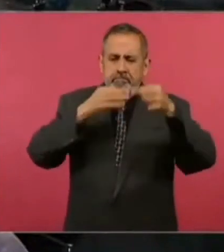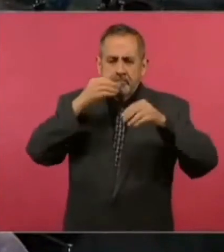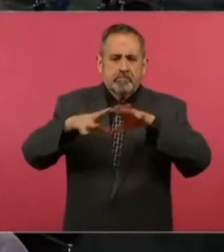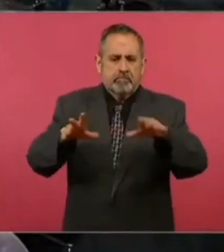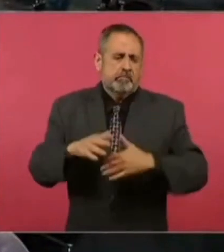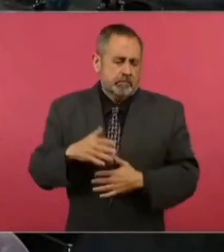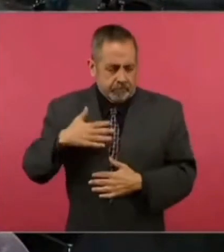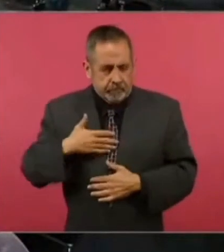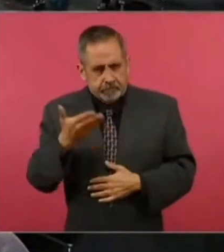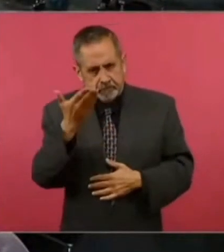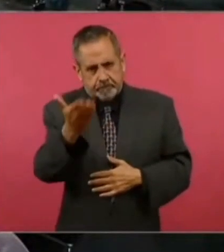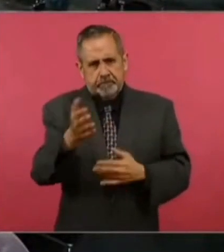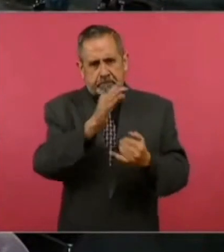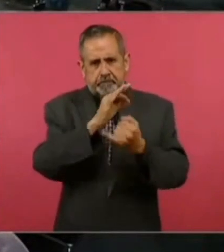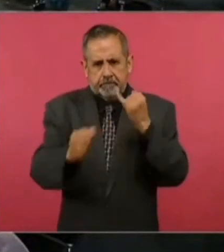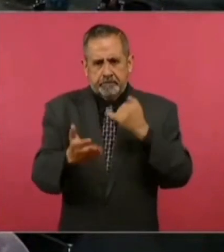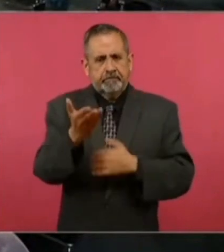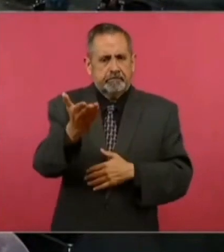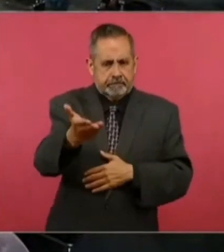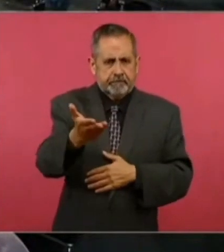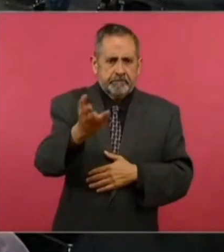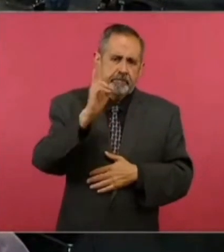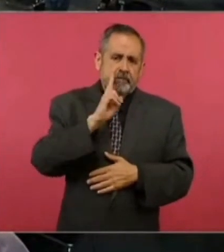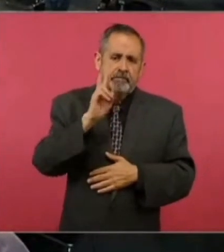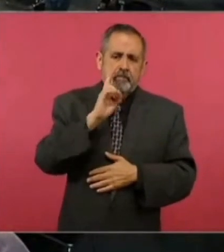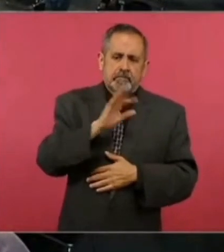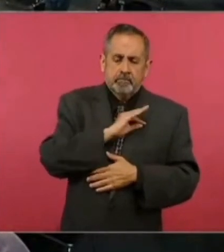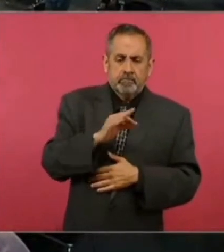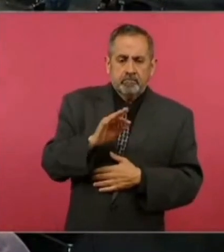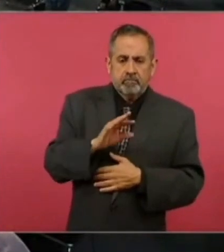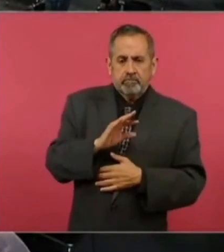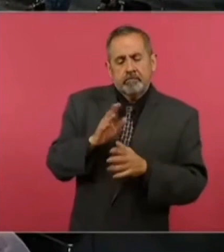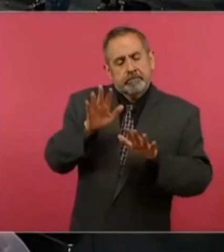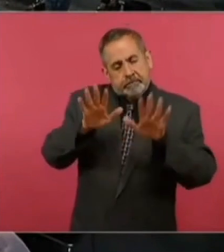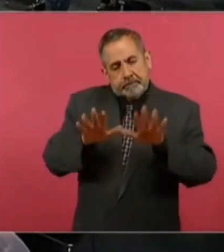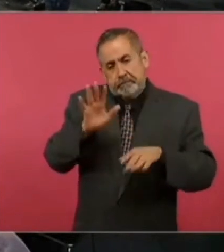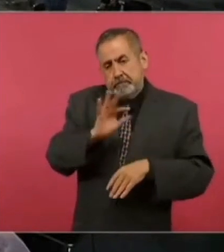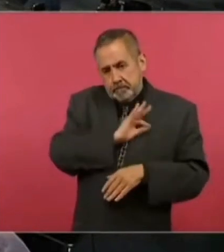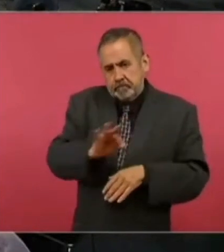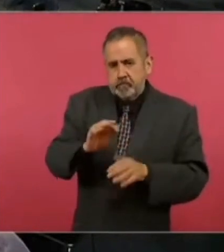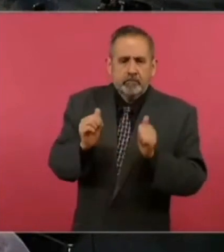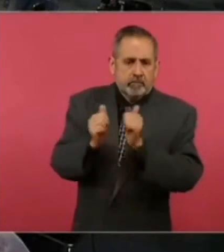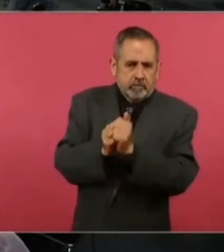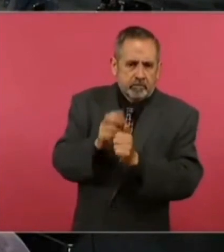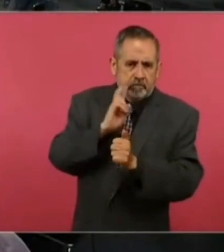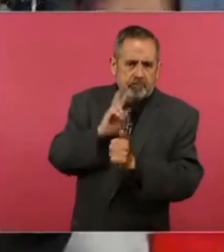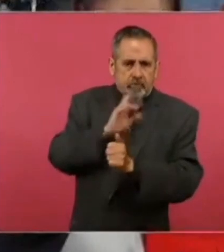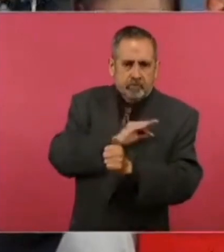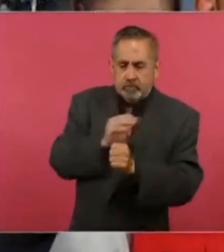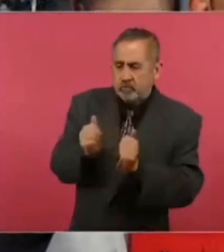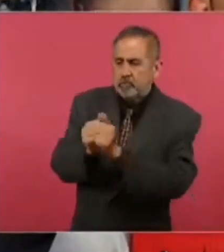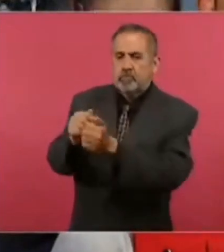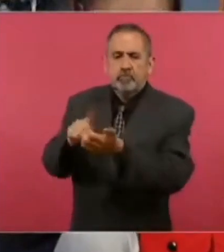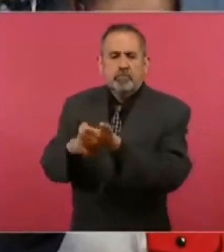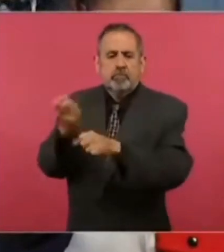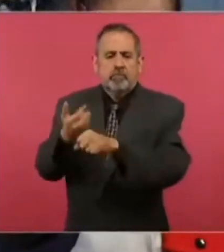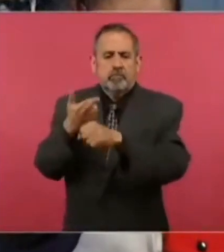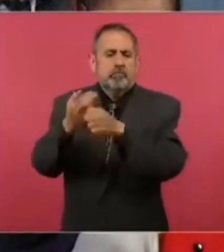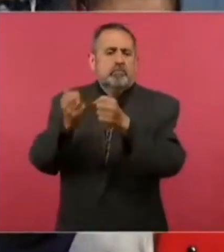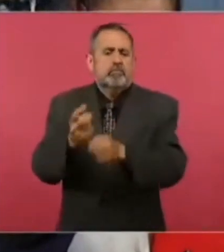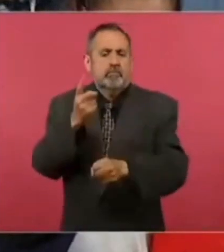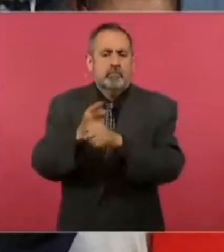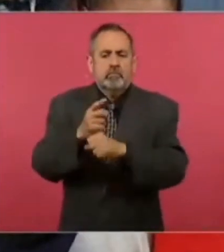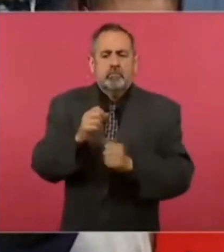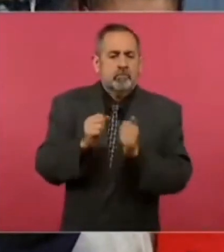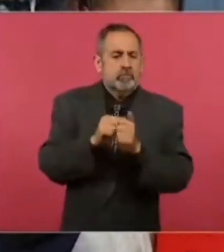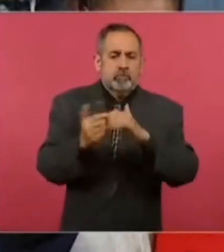presidente, yo le pediría por último esta situación que lo pudiera acompañar en la medida de las posibilidades y de las facultades, la Secretaría de Seguridad a